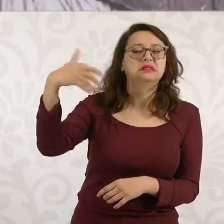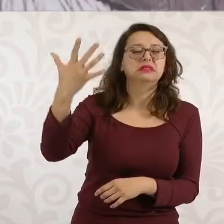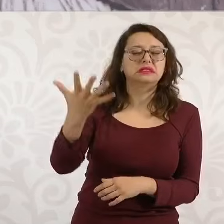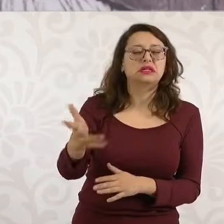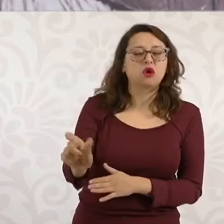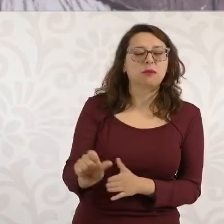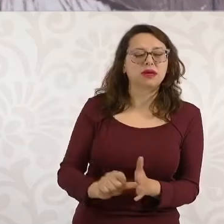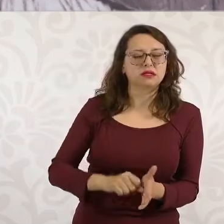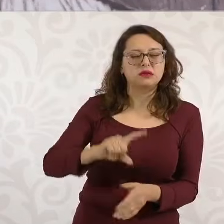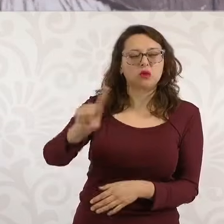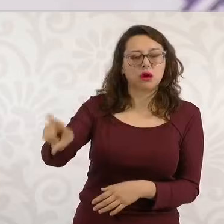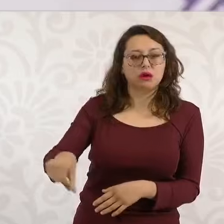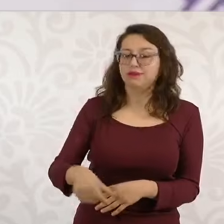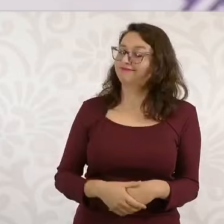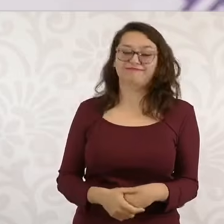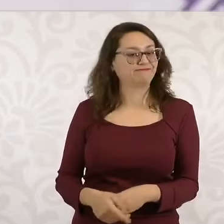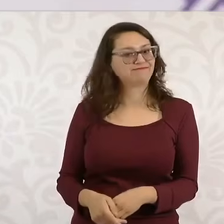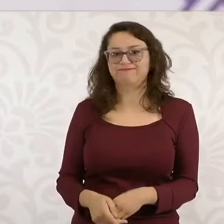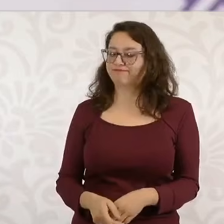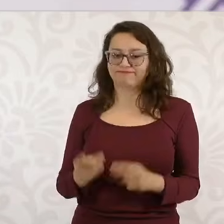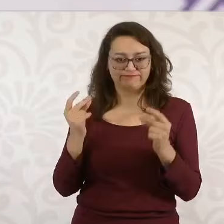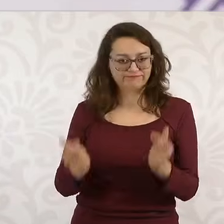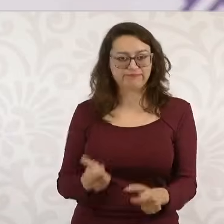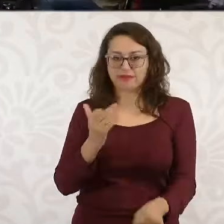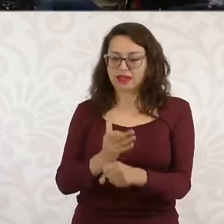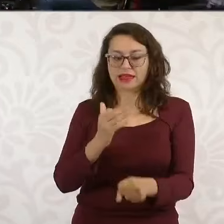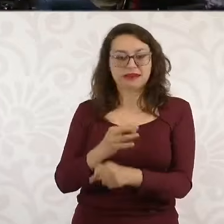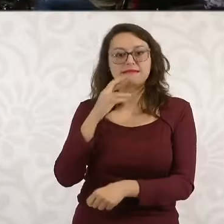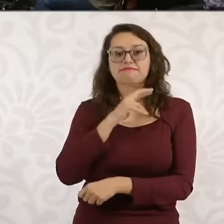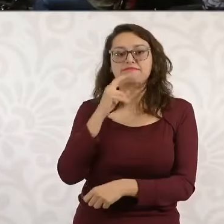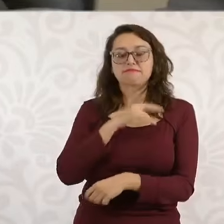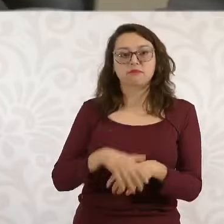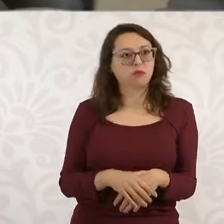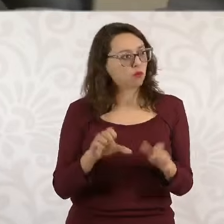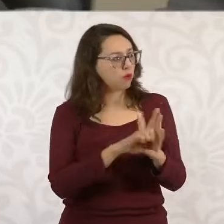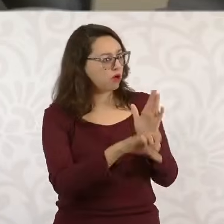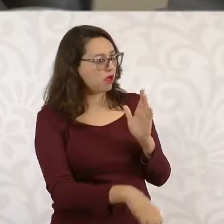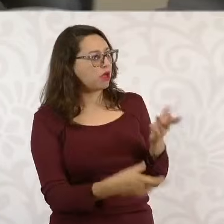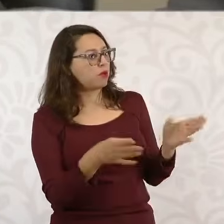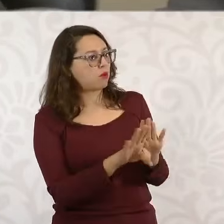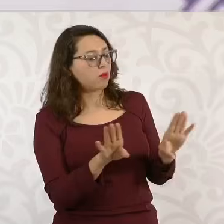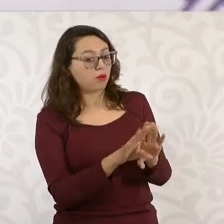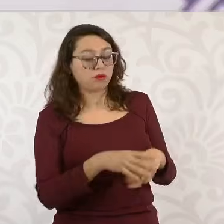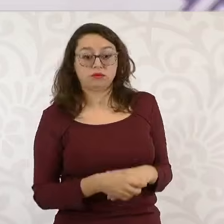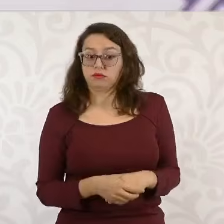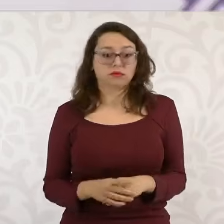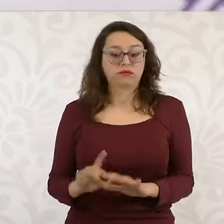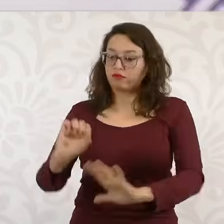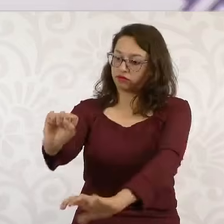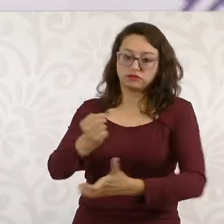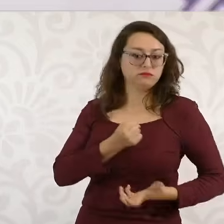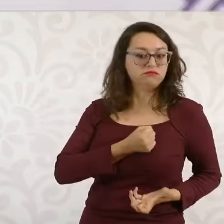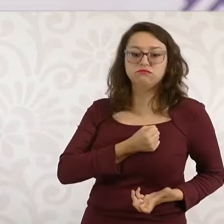no, es de inmediato. ¿Cómo qué sería una medida precautoria? No, bueno, pues se le retira los